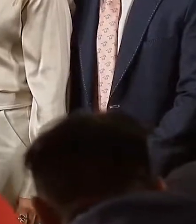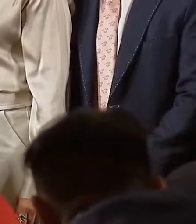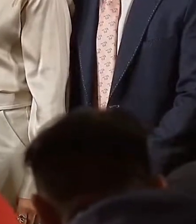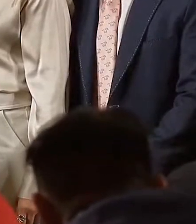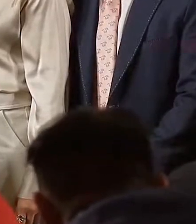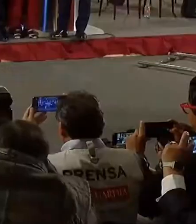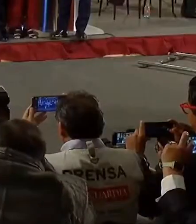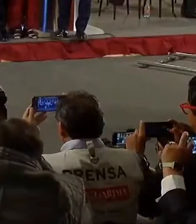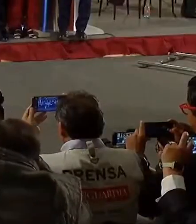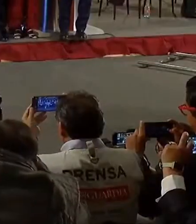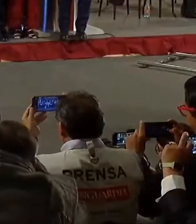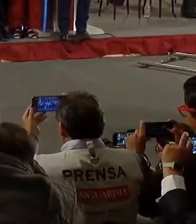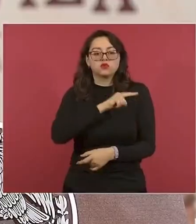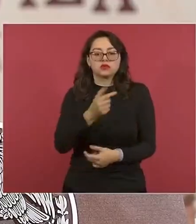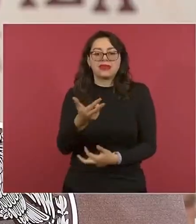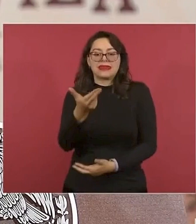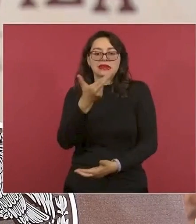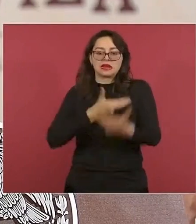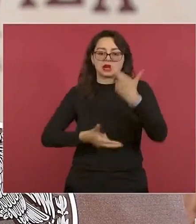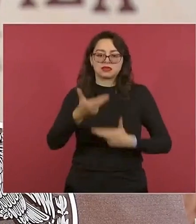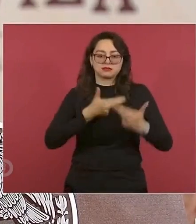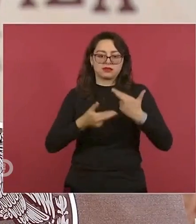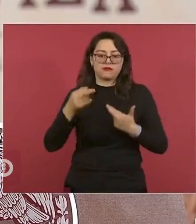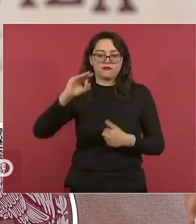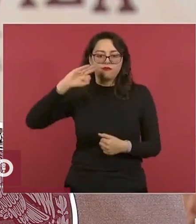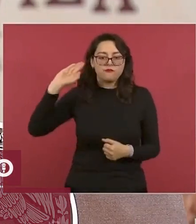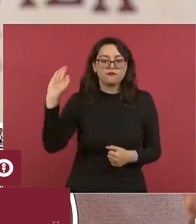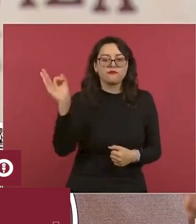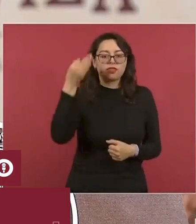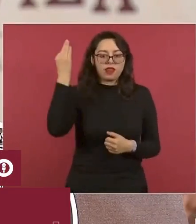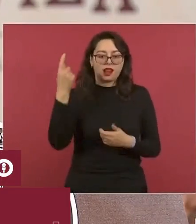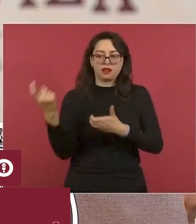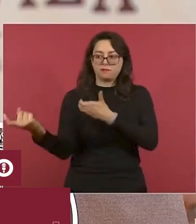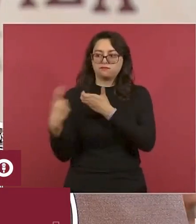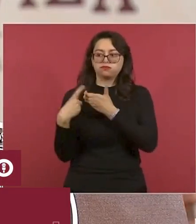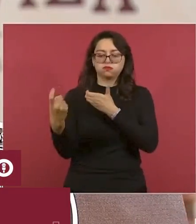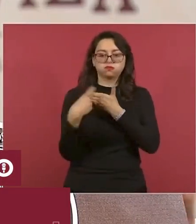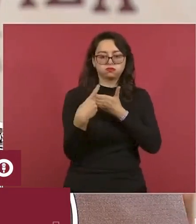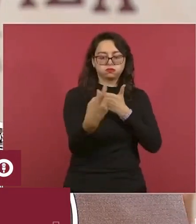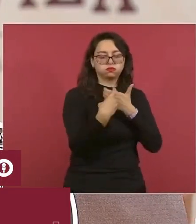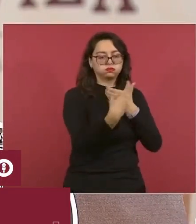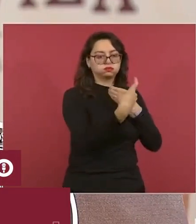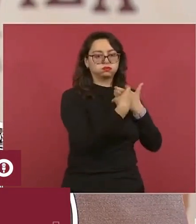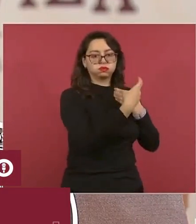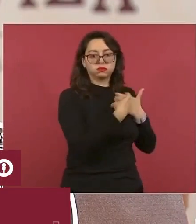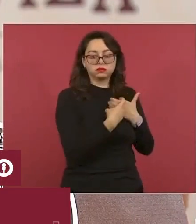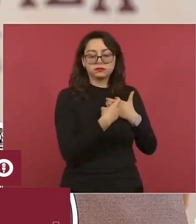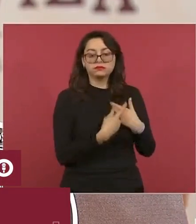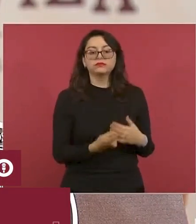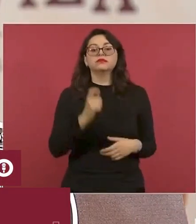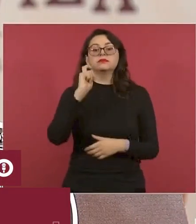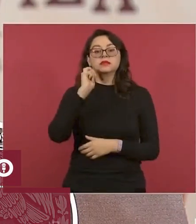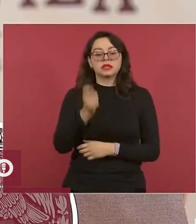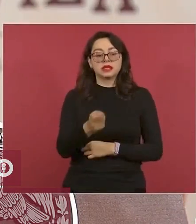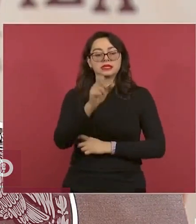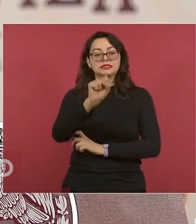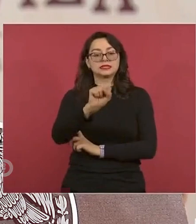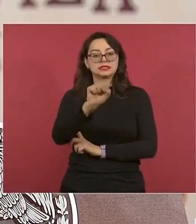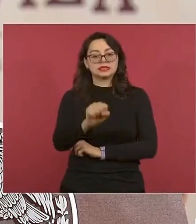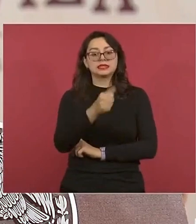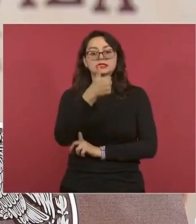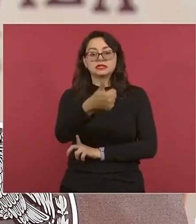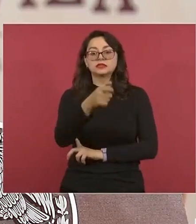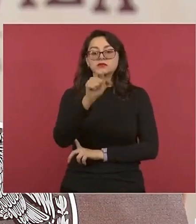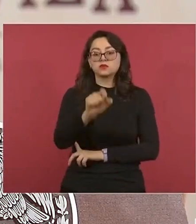través del esquema Ims bienestar esto significa que de un Universo de 66.4